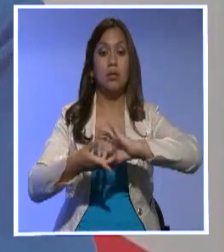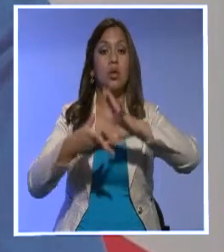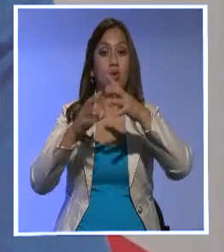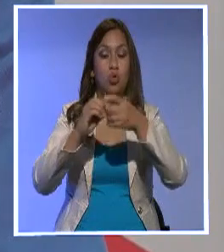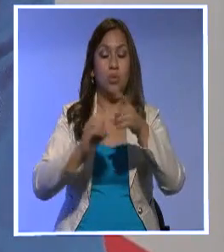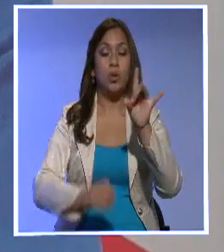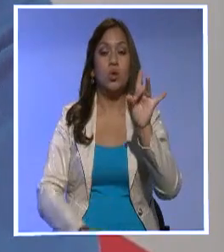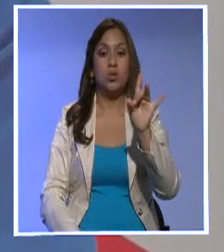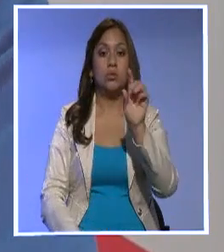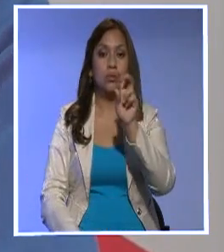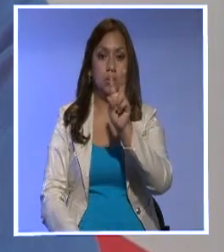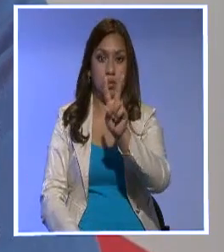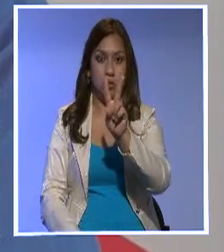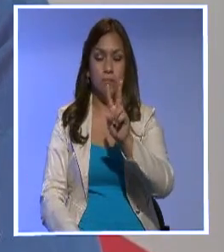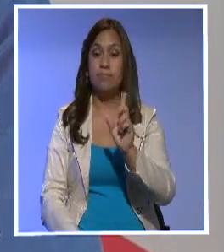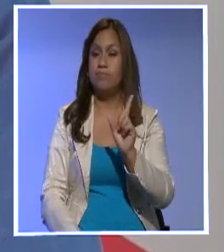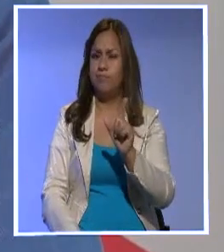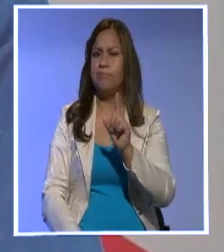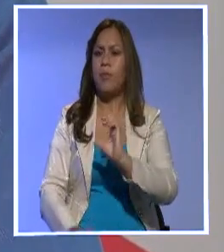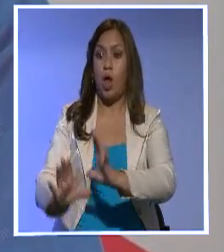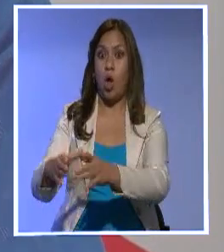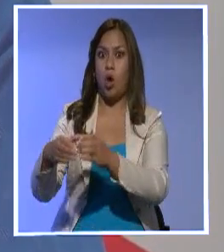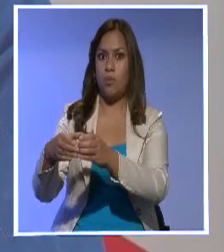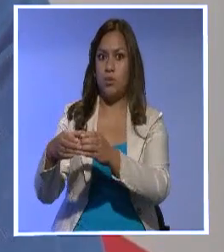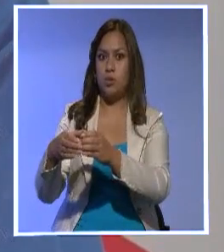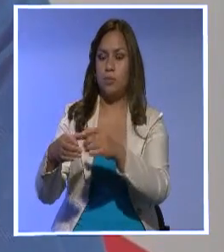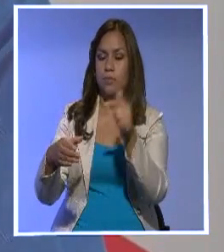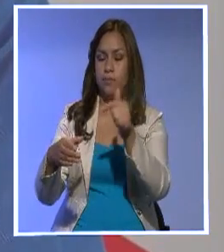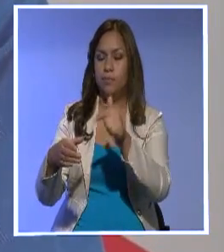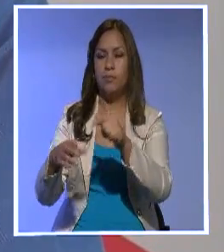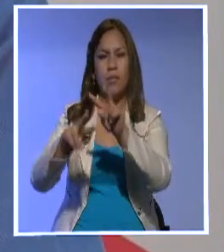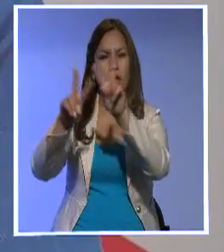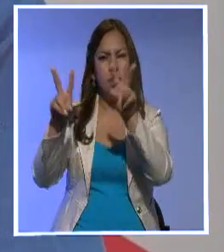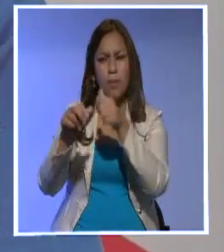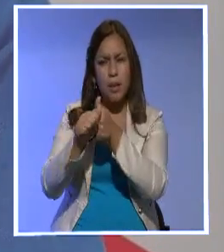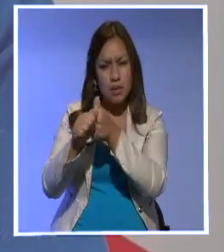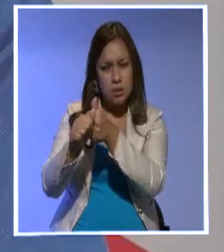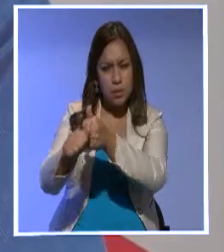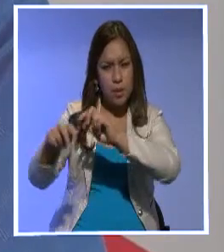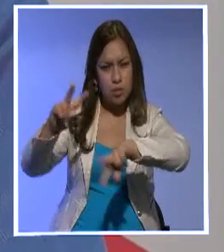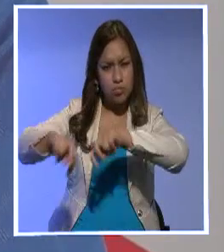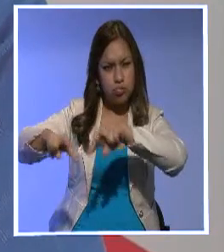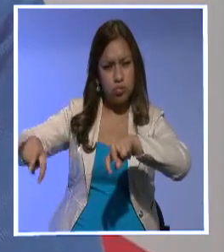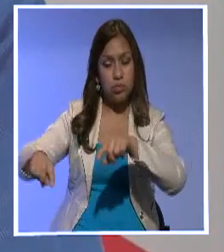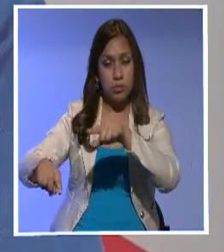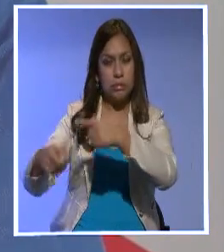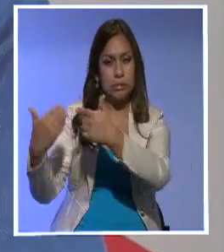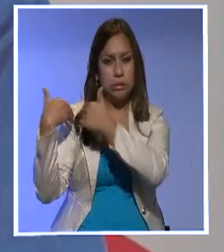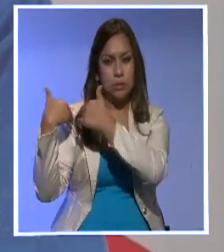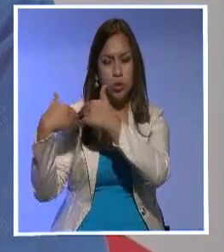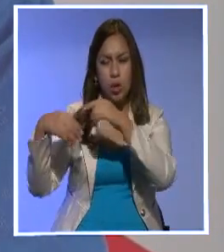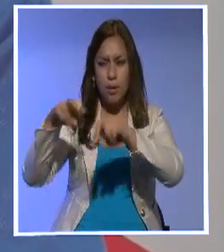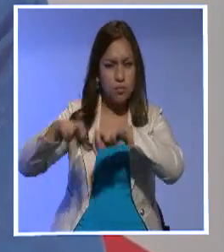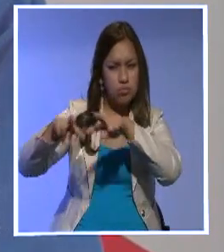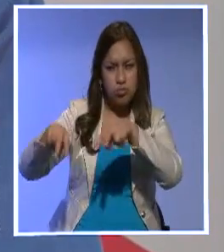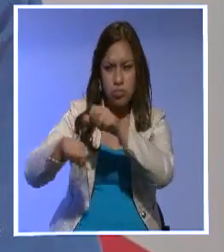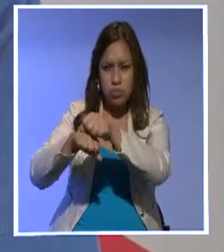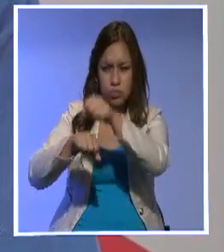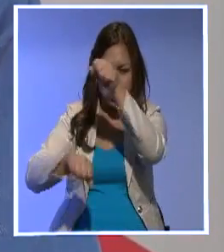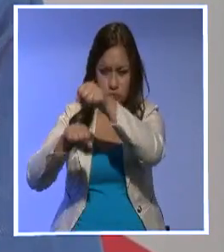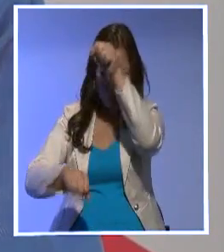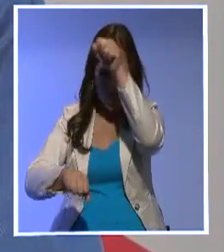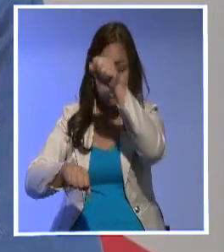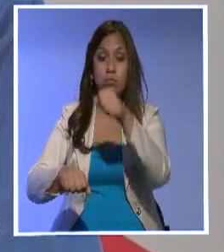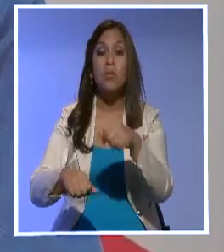varios funcionarios de estado han sido convocados a la comisión de fiscalización a la comisión especializada sobre el caso acá para allá